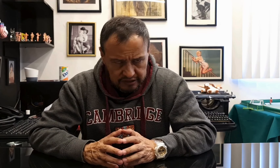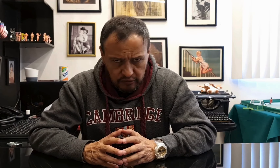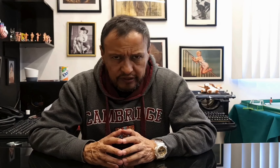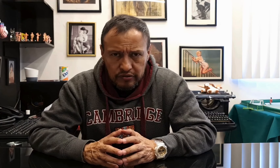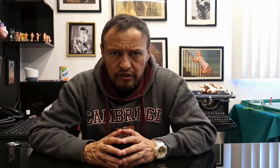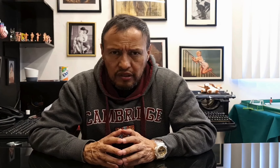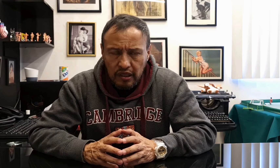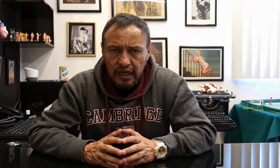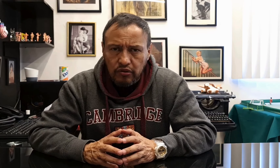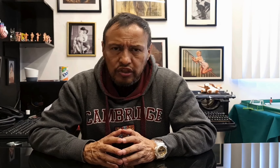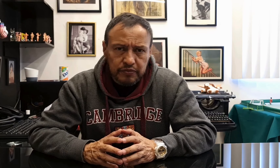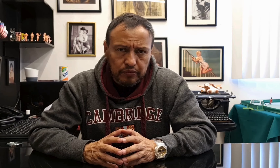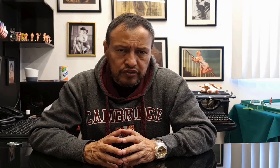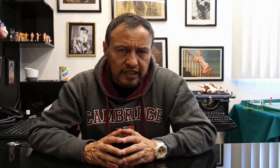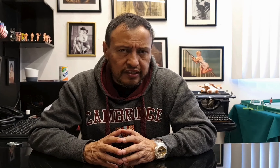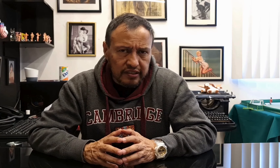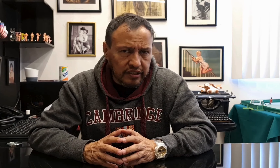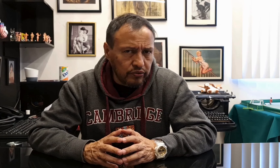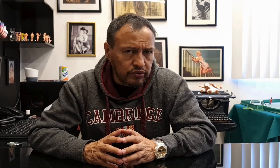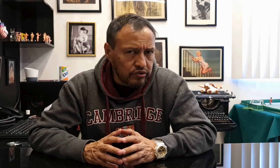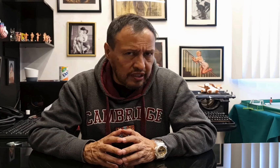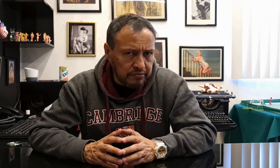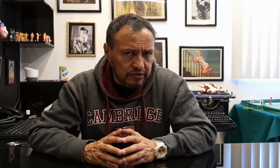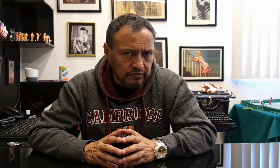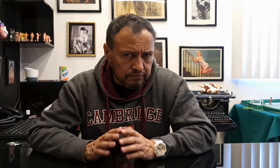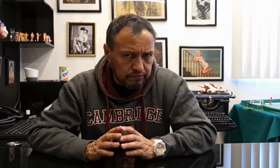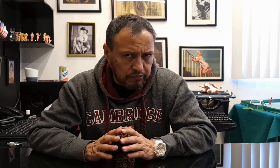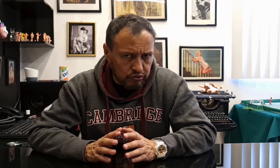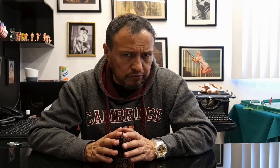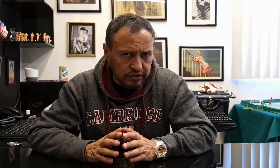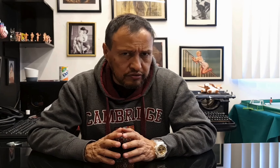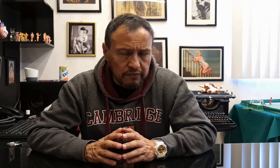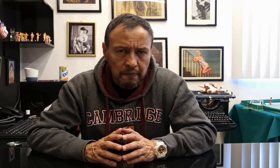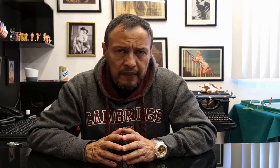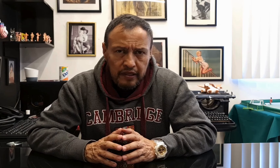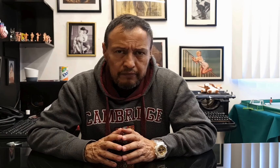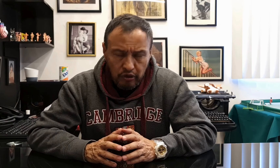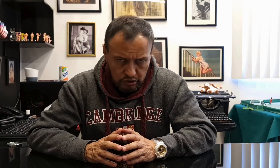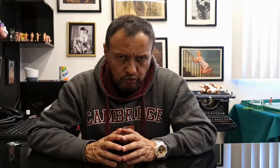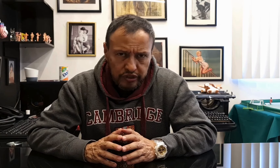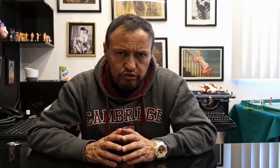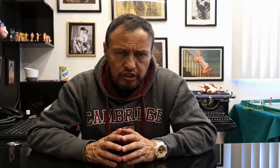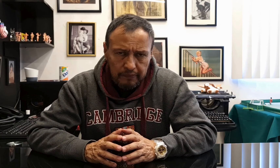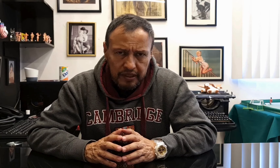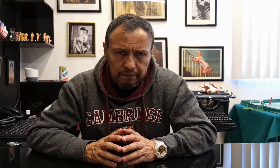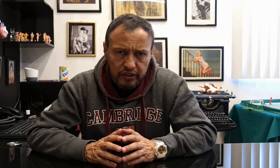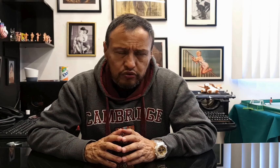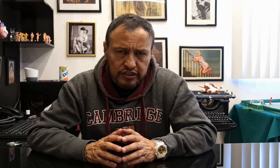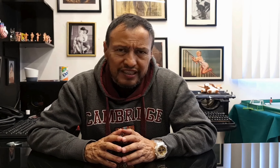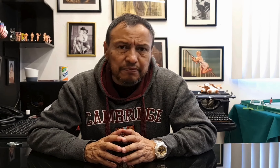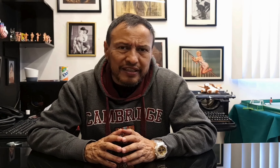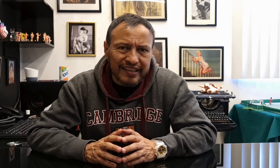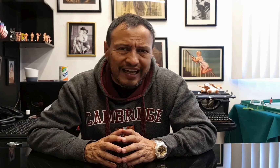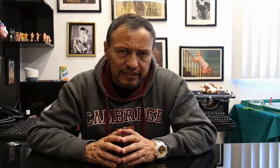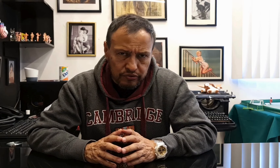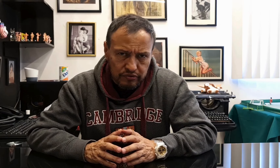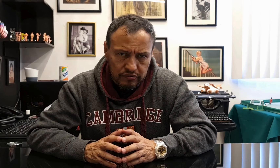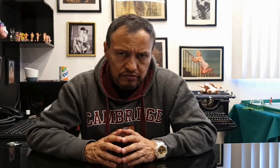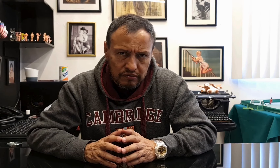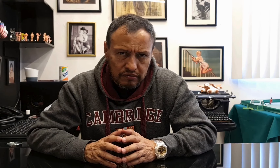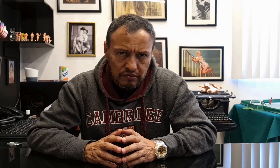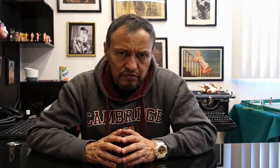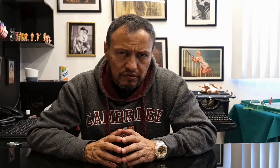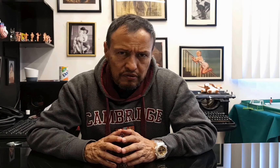Incluida, desde luego, la corresponsal de The New York Times, por supuesto. Pero incluidos también periodistas